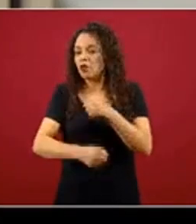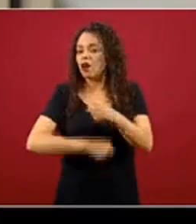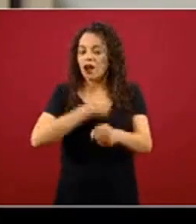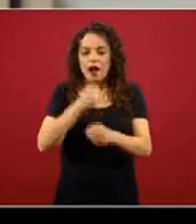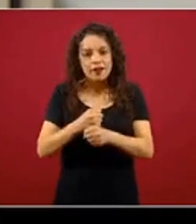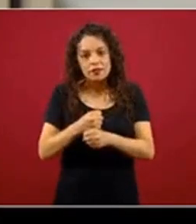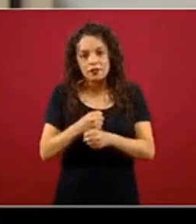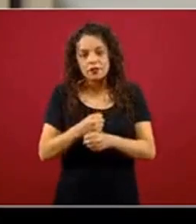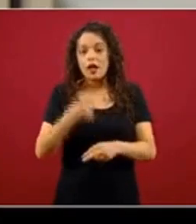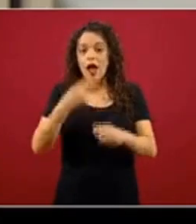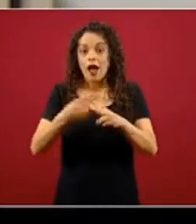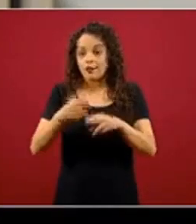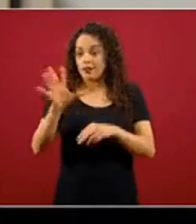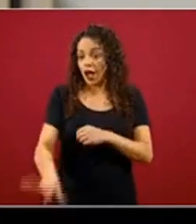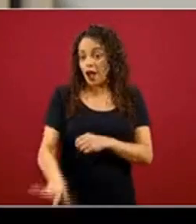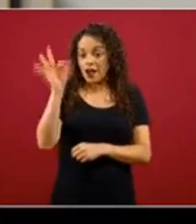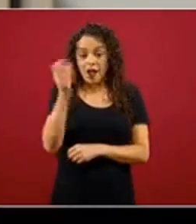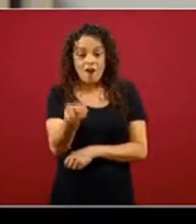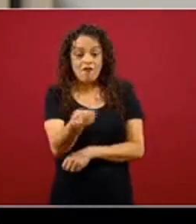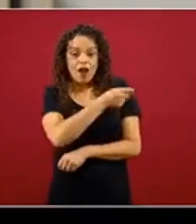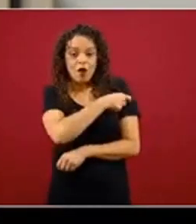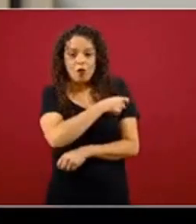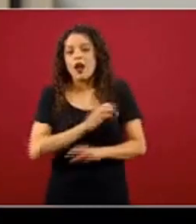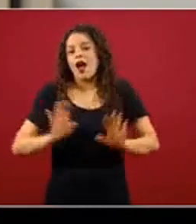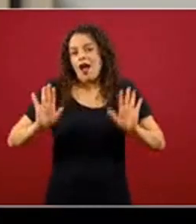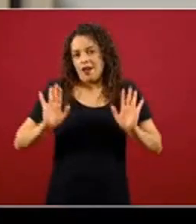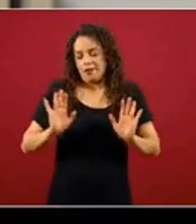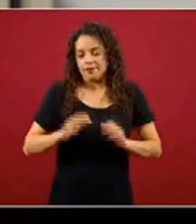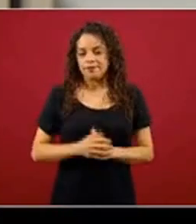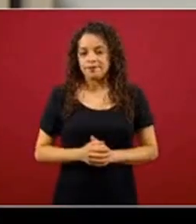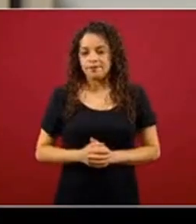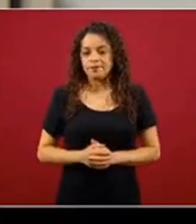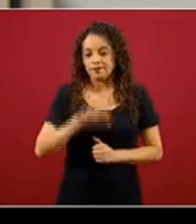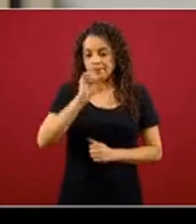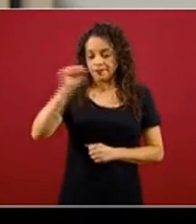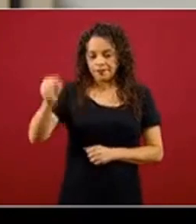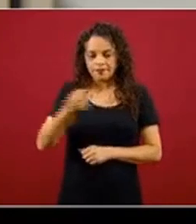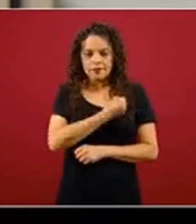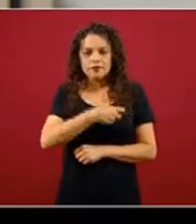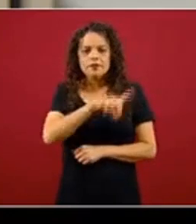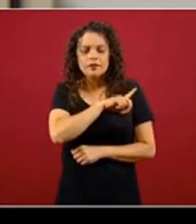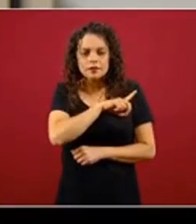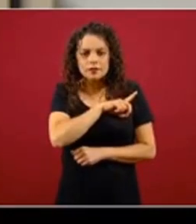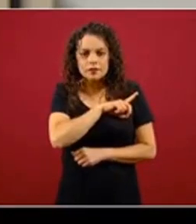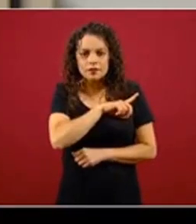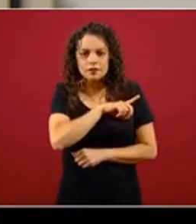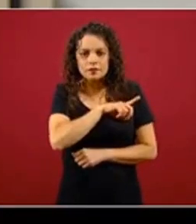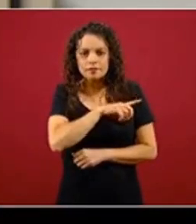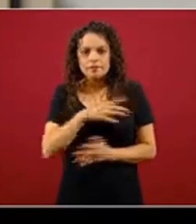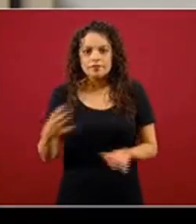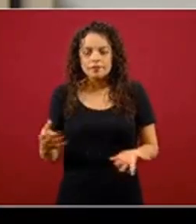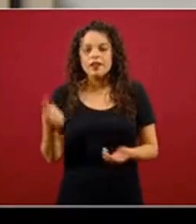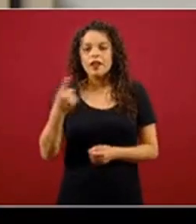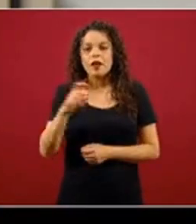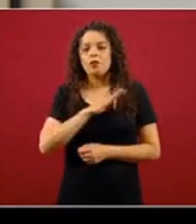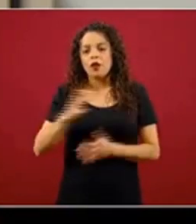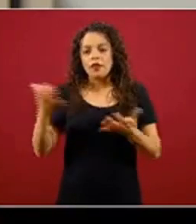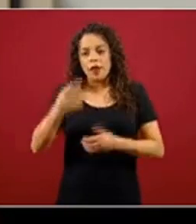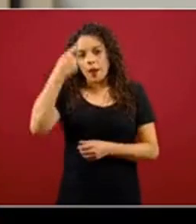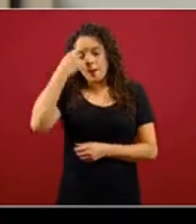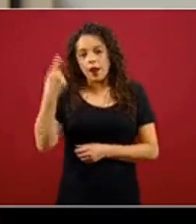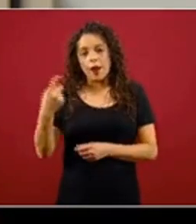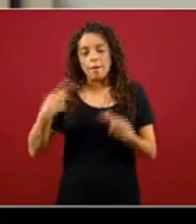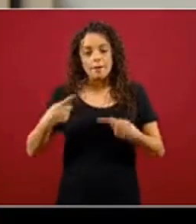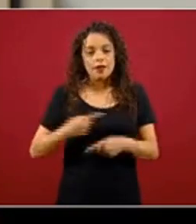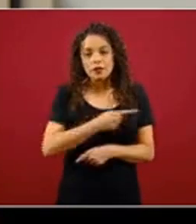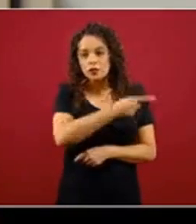obviamente. ¿Qué se está planeando por parte de la Secretaría de Salud para que, bueno, pues la gente tome conciencia de los cuidados? Ahí